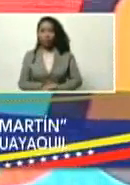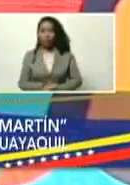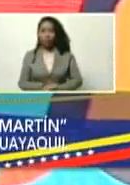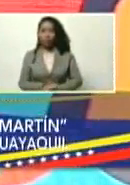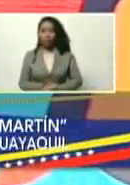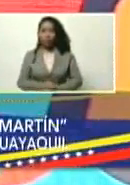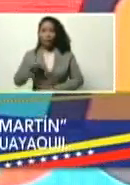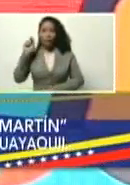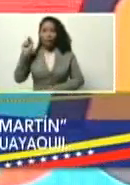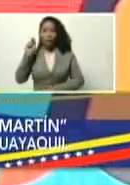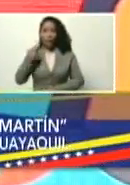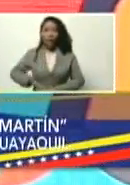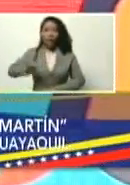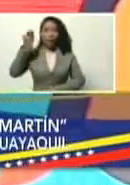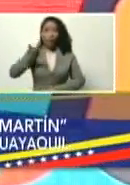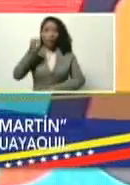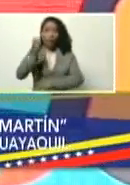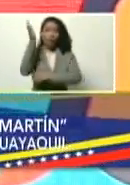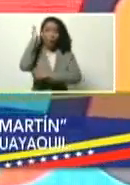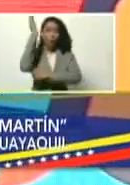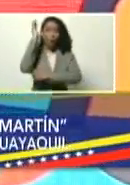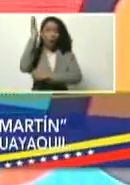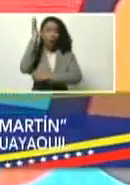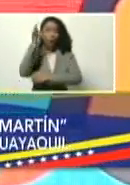esta importante jornada,